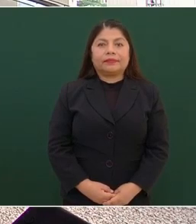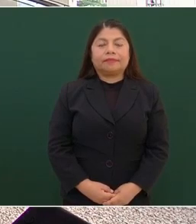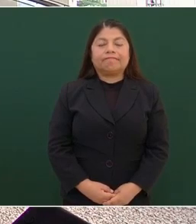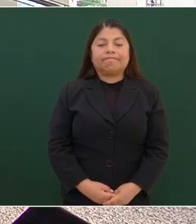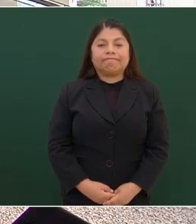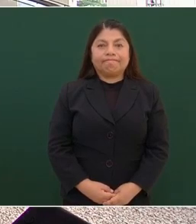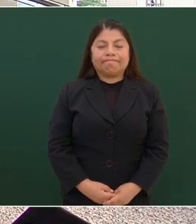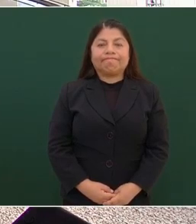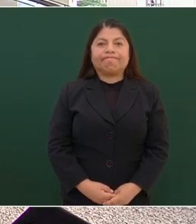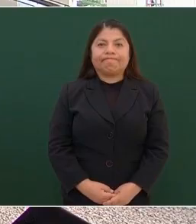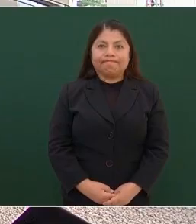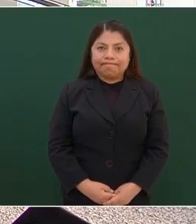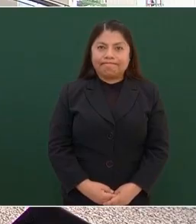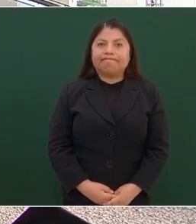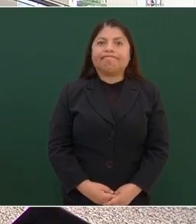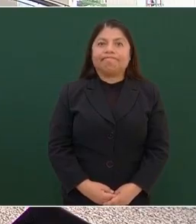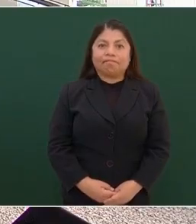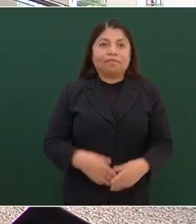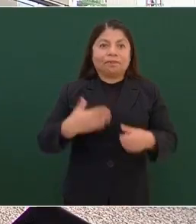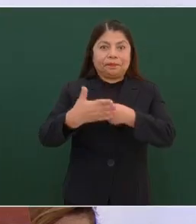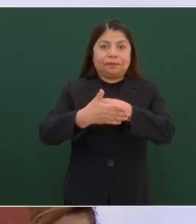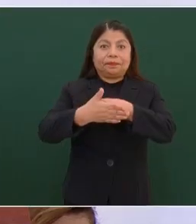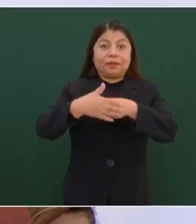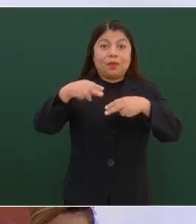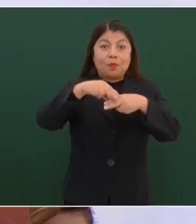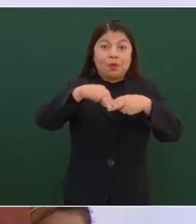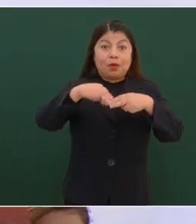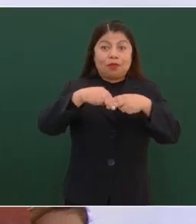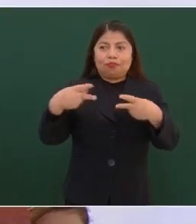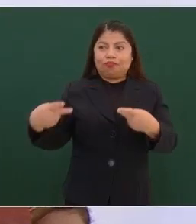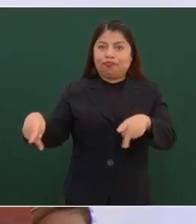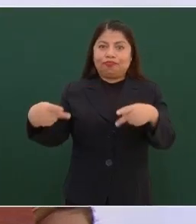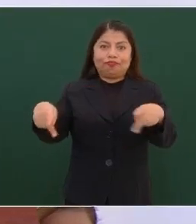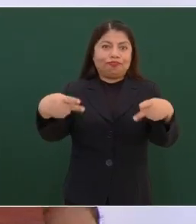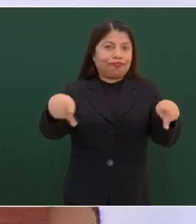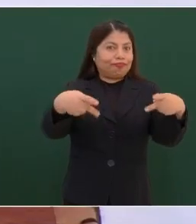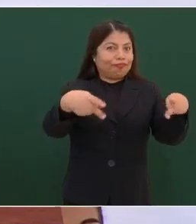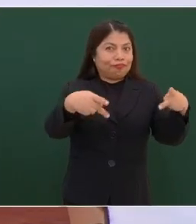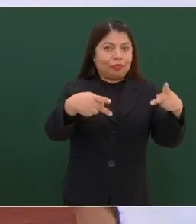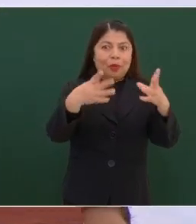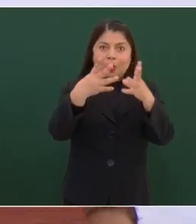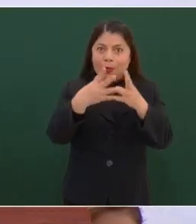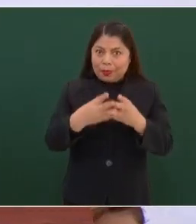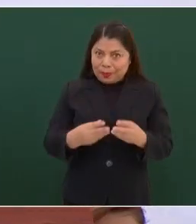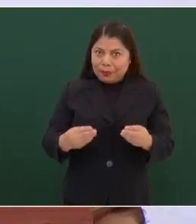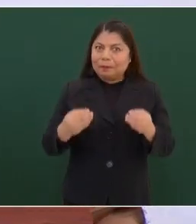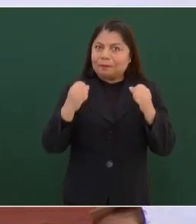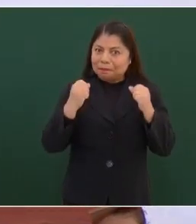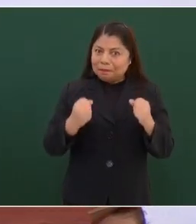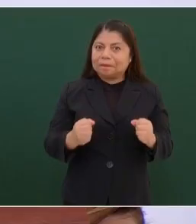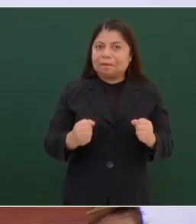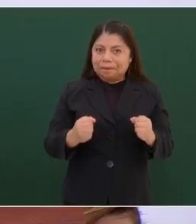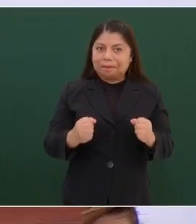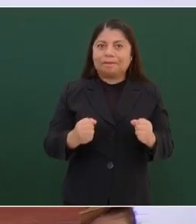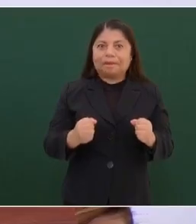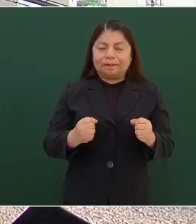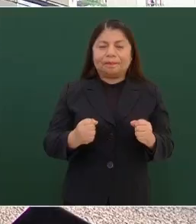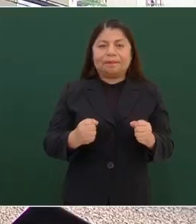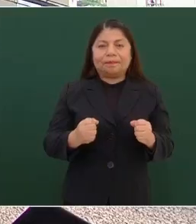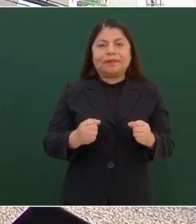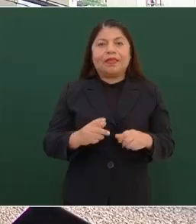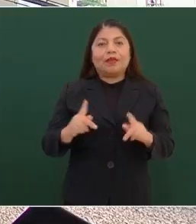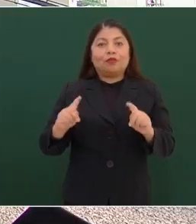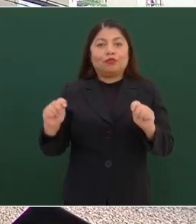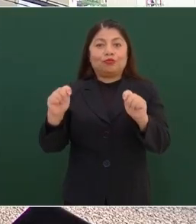Y estoy seguro que se van a terminar pronto, los boletos. Cuando menos el de